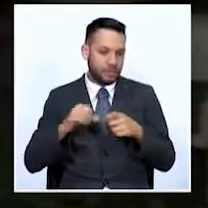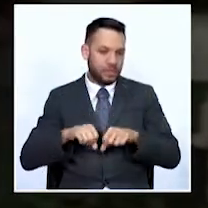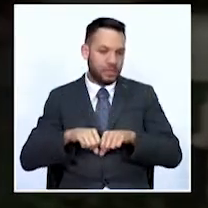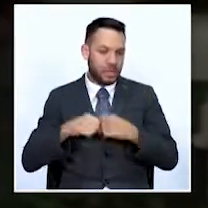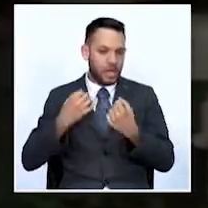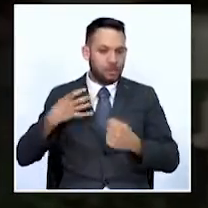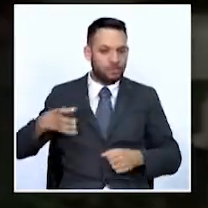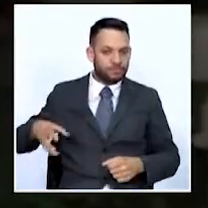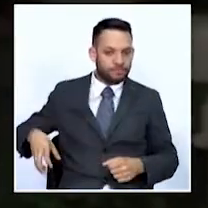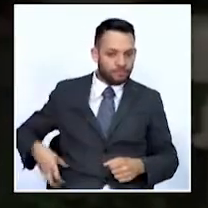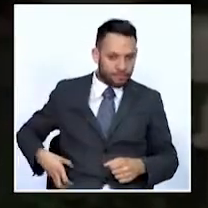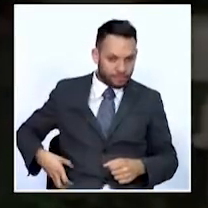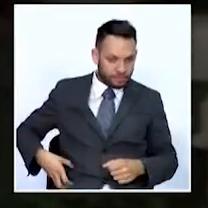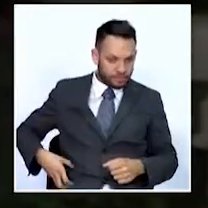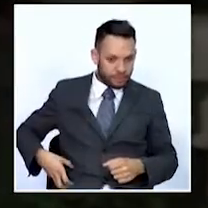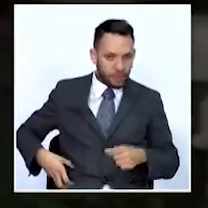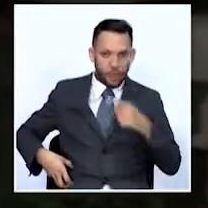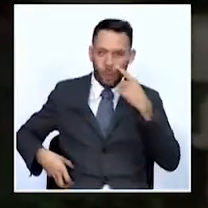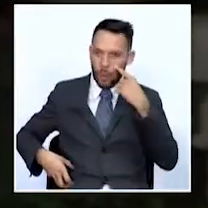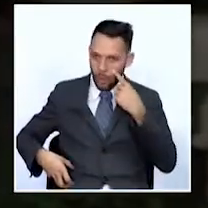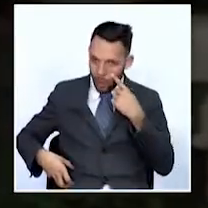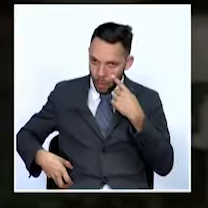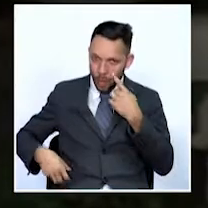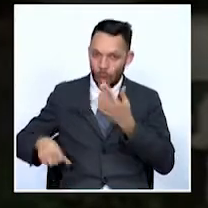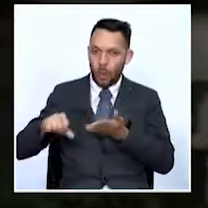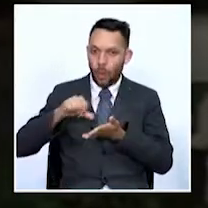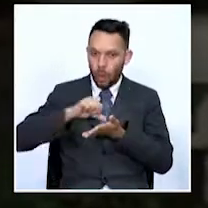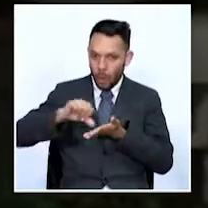riñones. Entonces, ojo con esas pasticas.